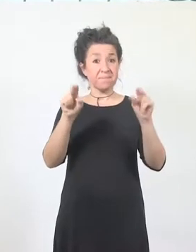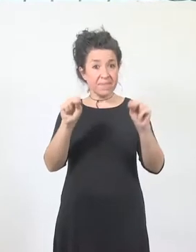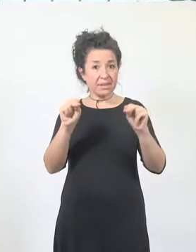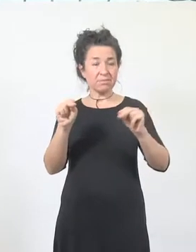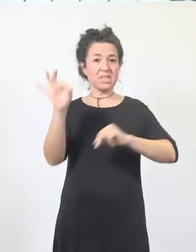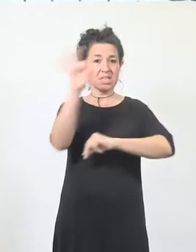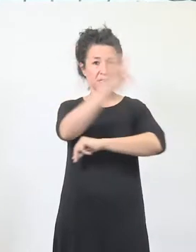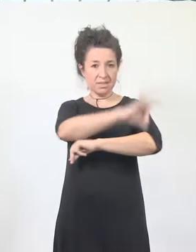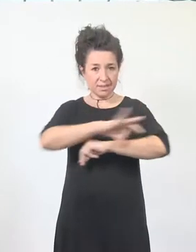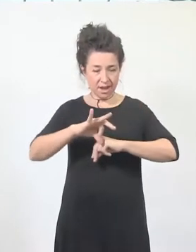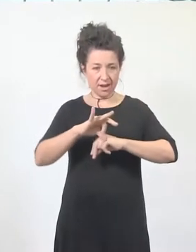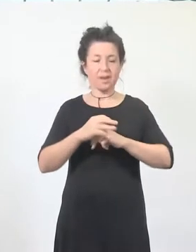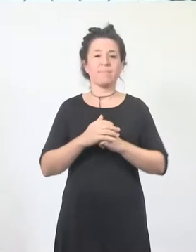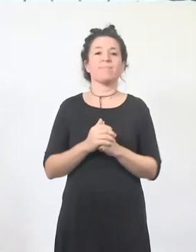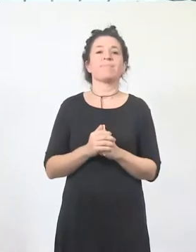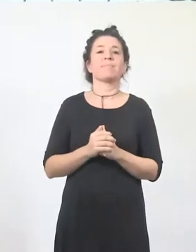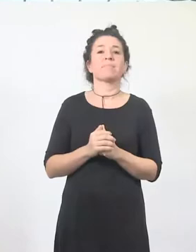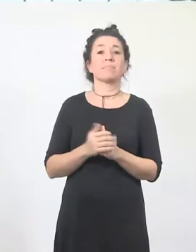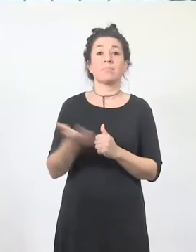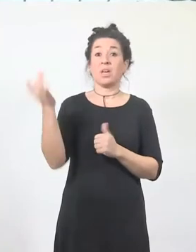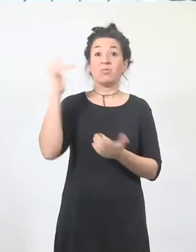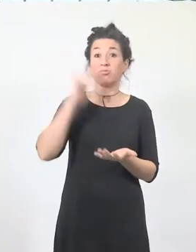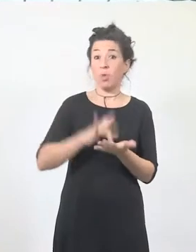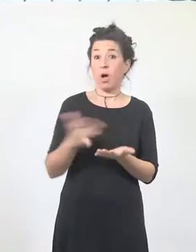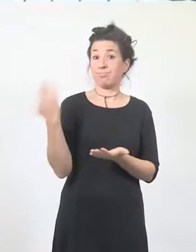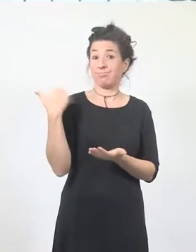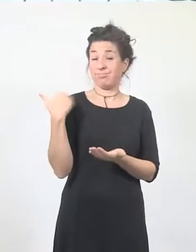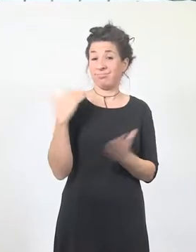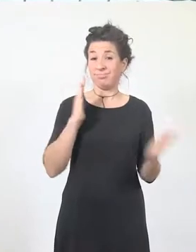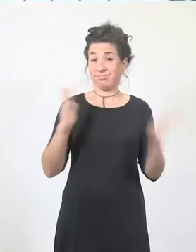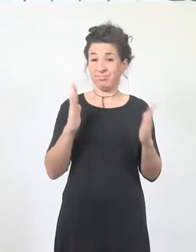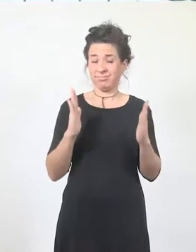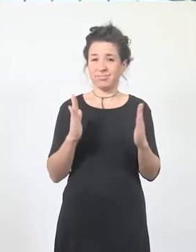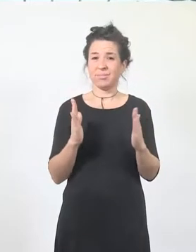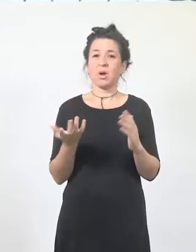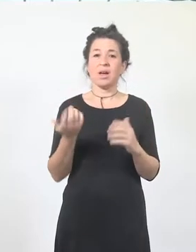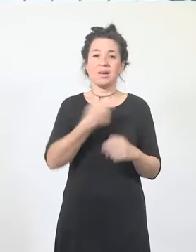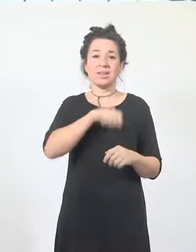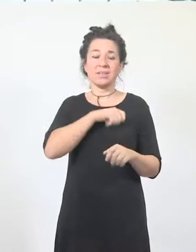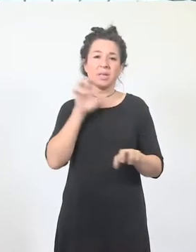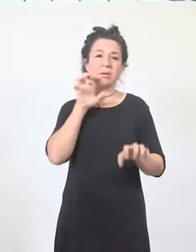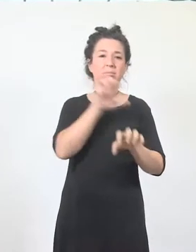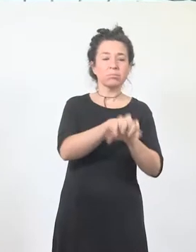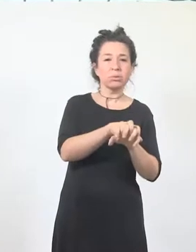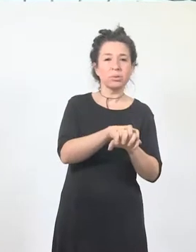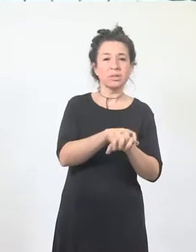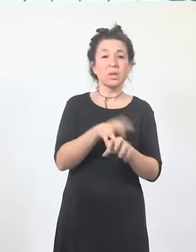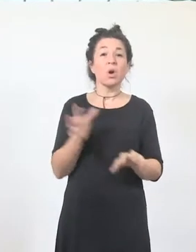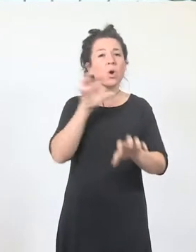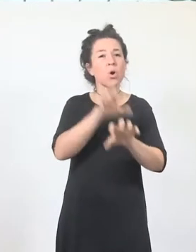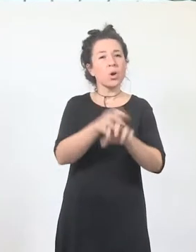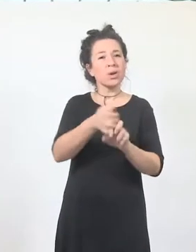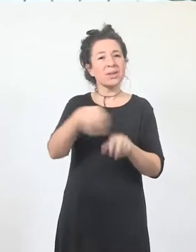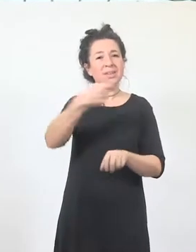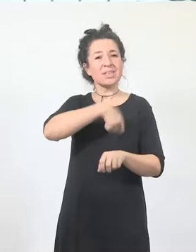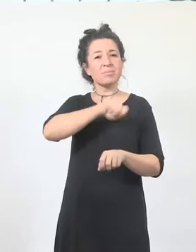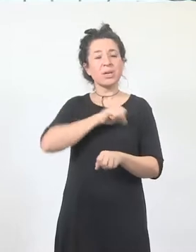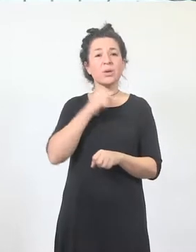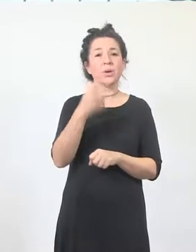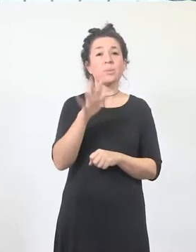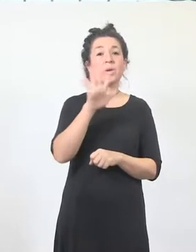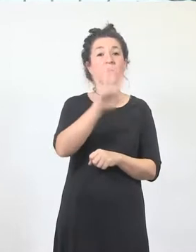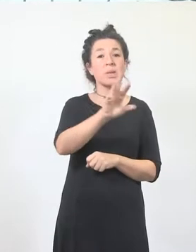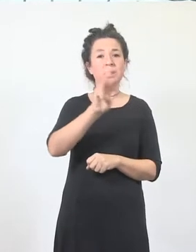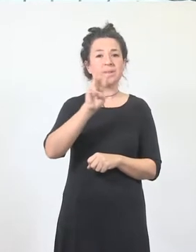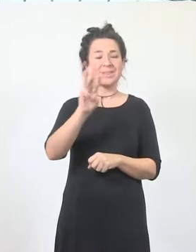el territorio saharaui que había sido una colonia española. Era la colonia española número 53.